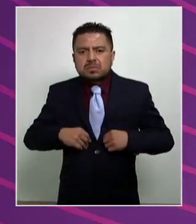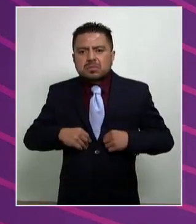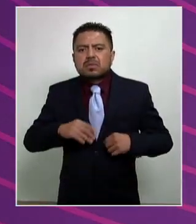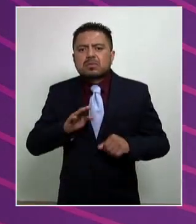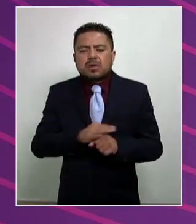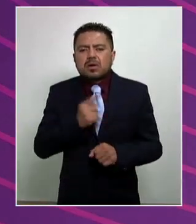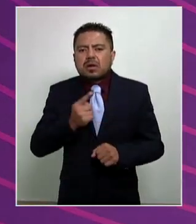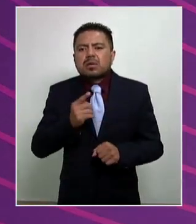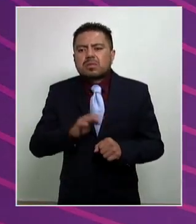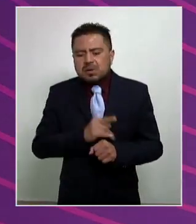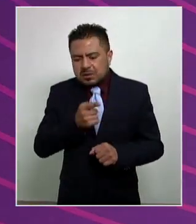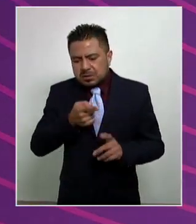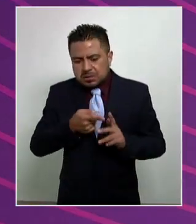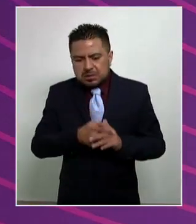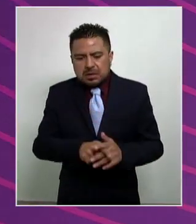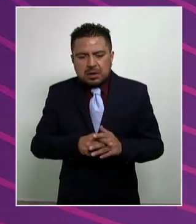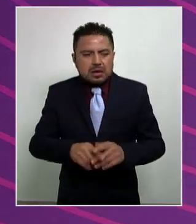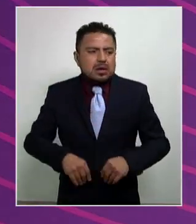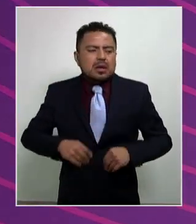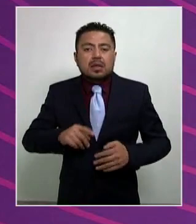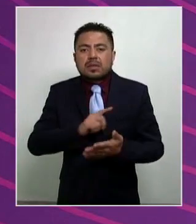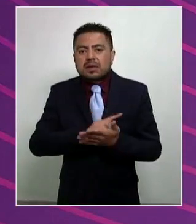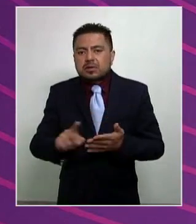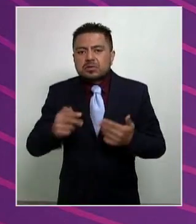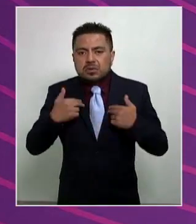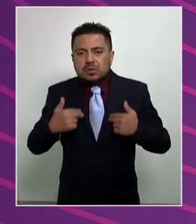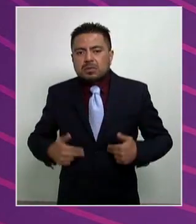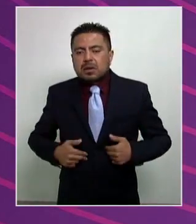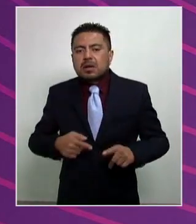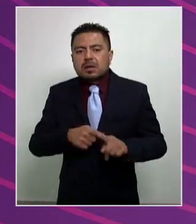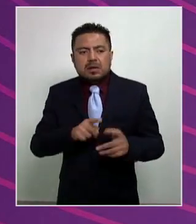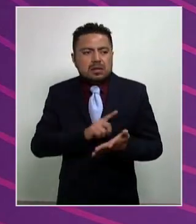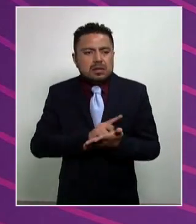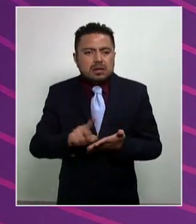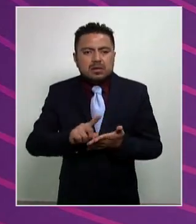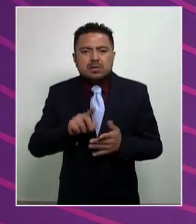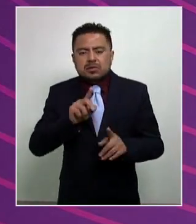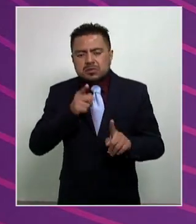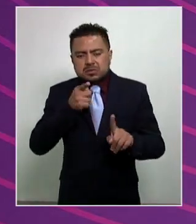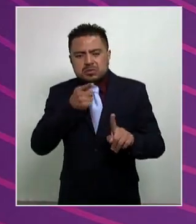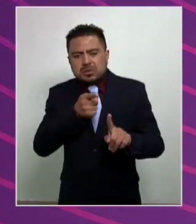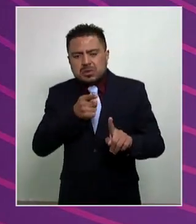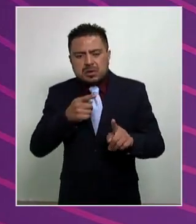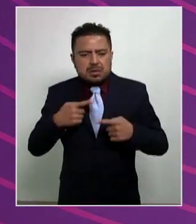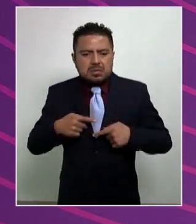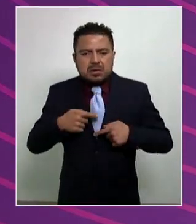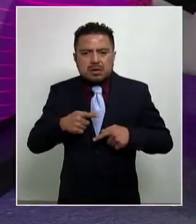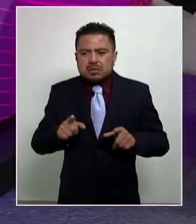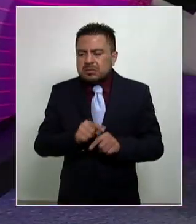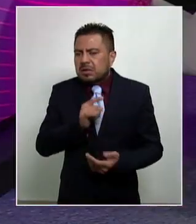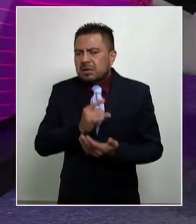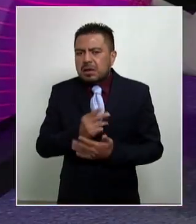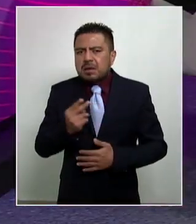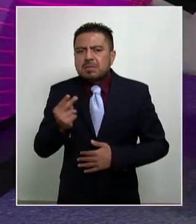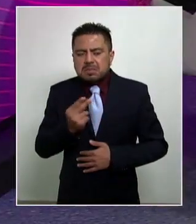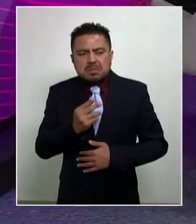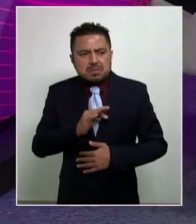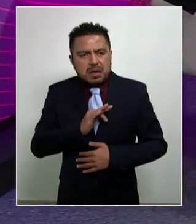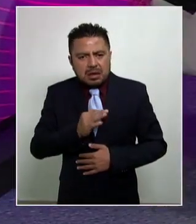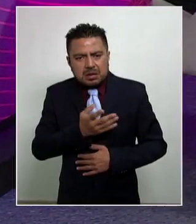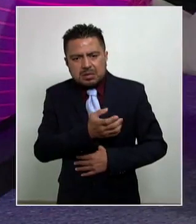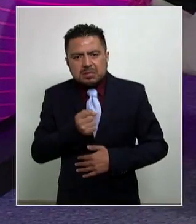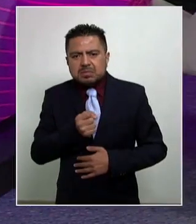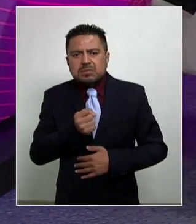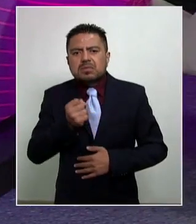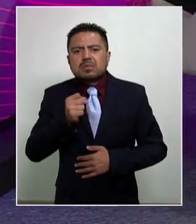estamos partiendo de la idea de que son derechos humanos y son derechos que tú por el simple hecho de ser una persona mereces. Y